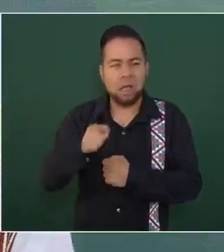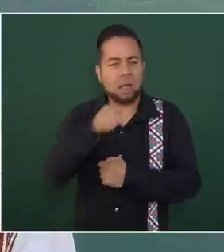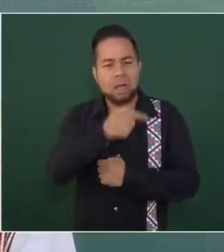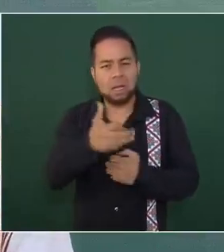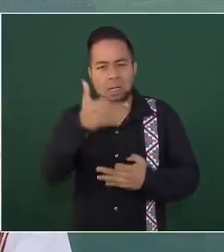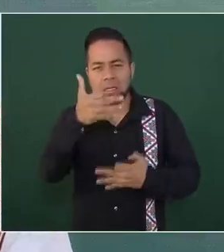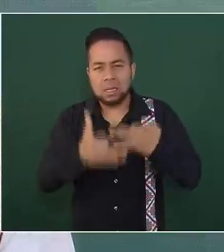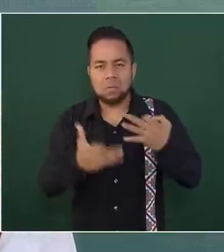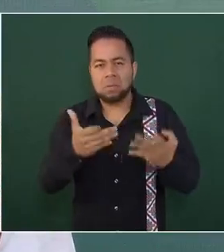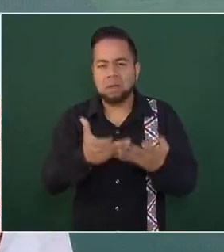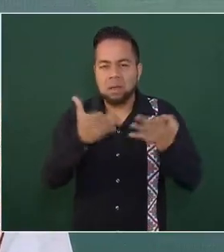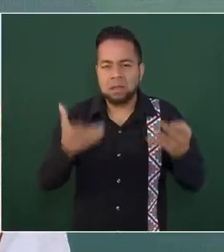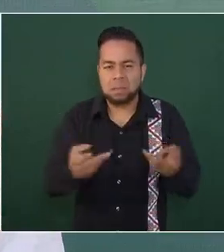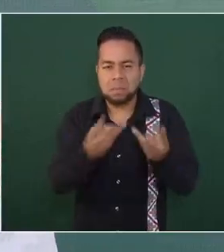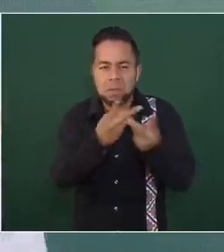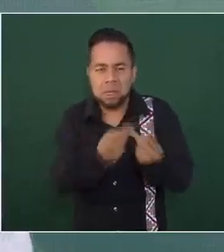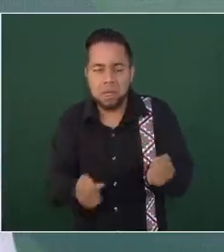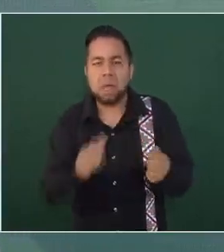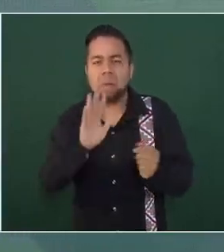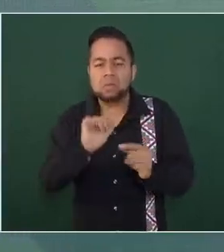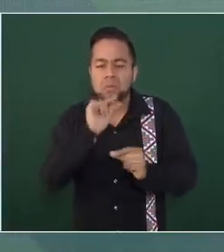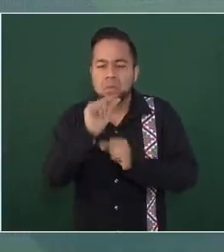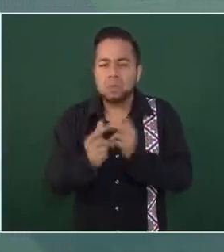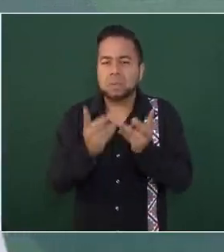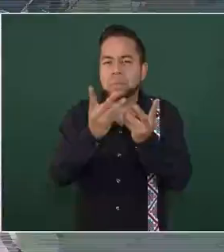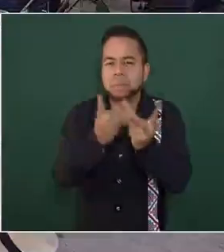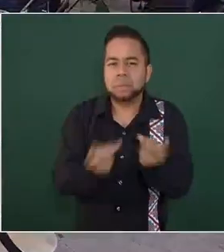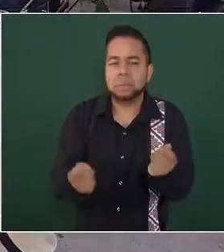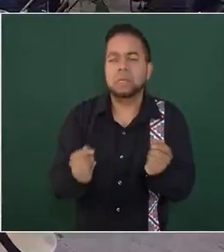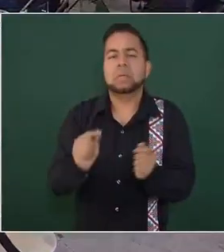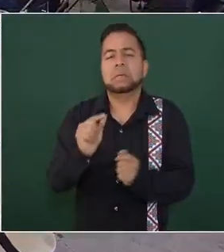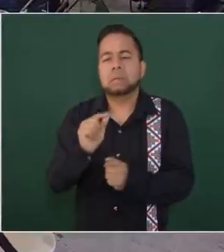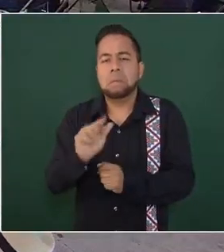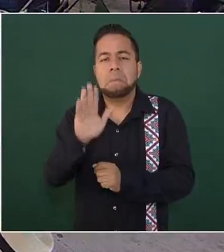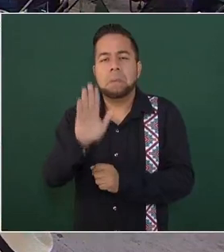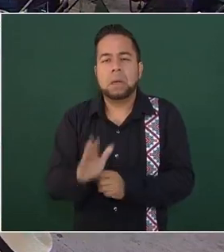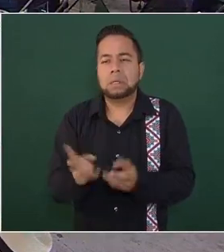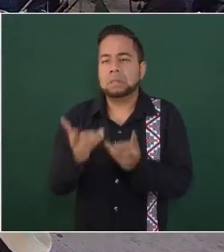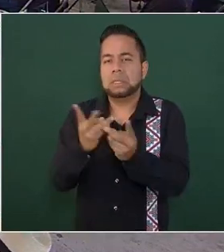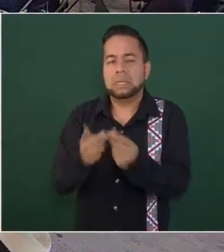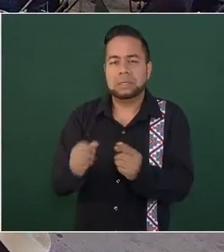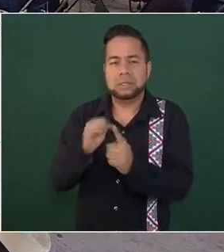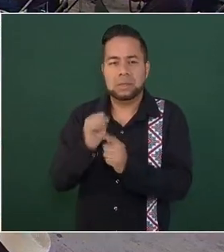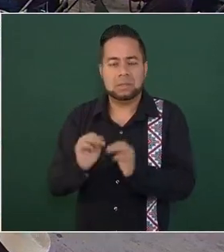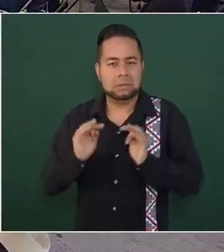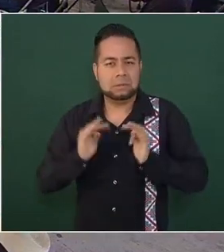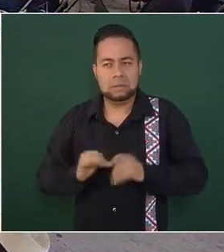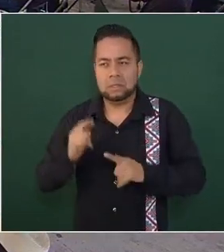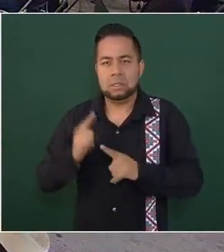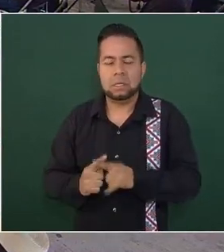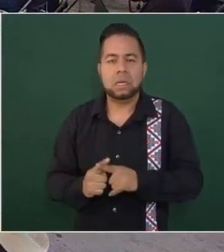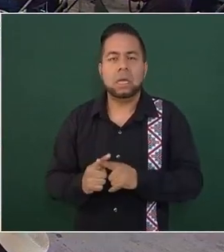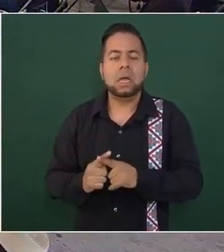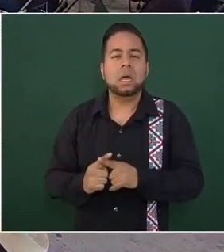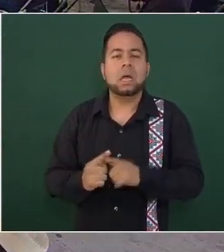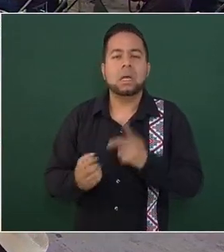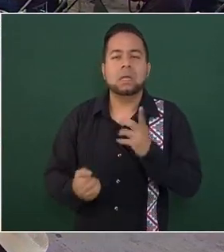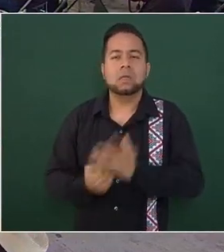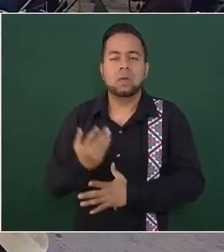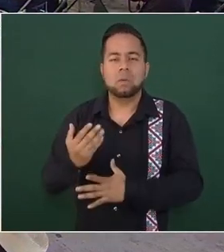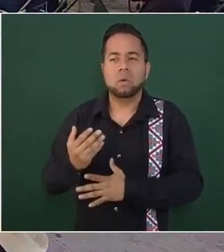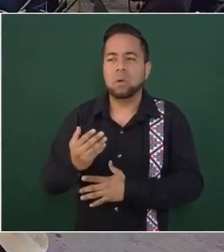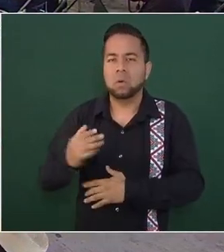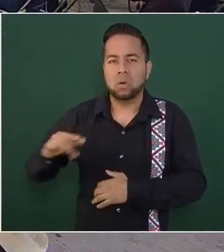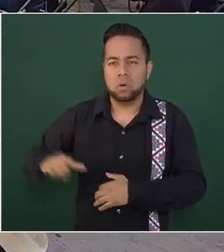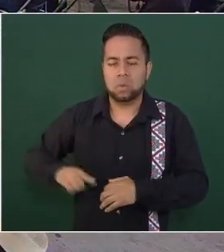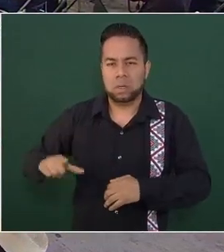agrario la situación de calma cambió a partir de la llegada de la nueva administración de San Miguel